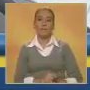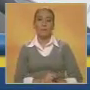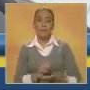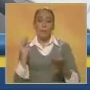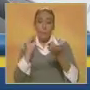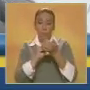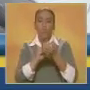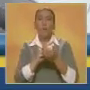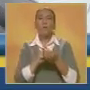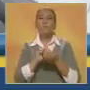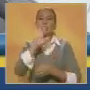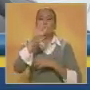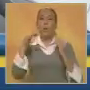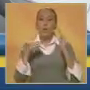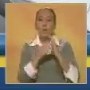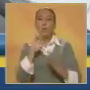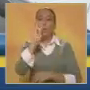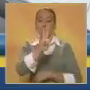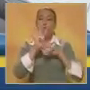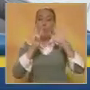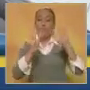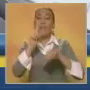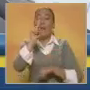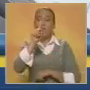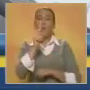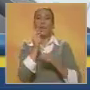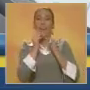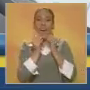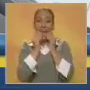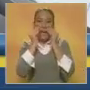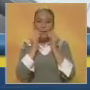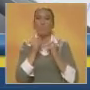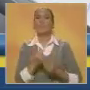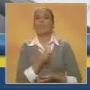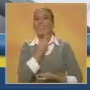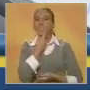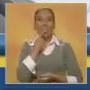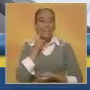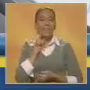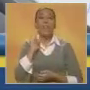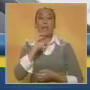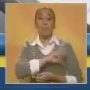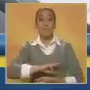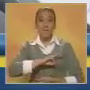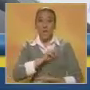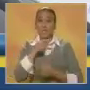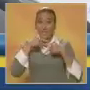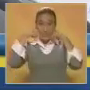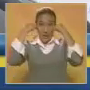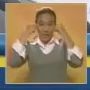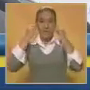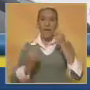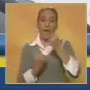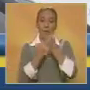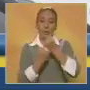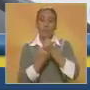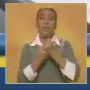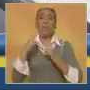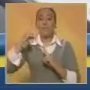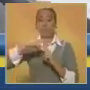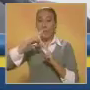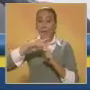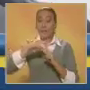instalado 5.491 prótesis. Y en la Misión Sonrisa, que estamos apoyando tanto en el estado Táchira